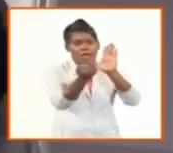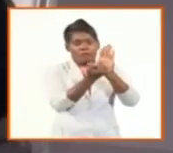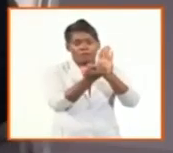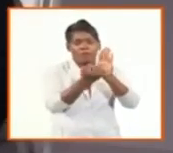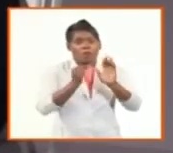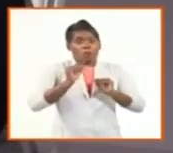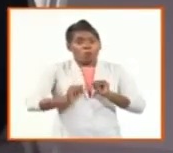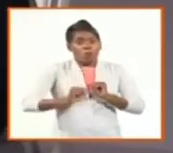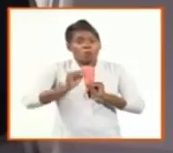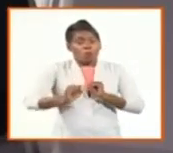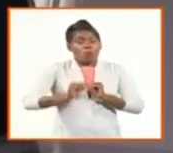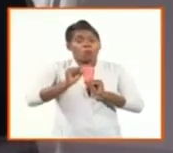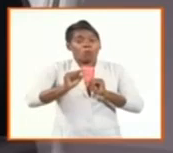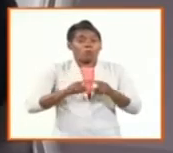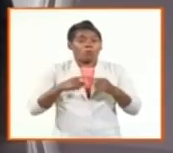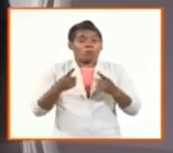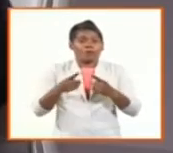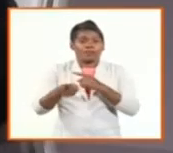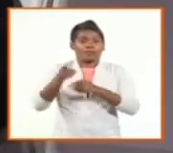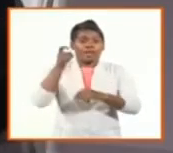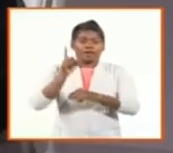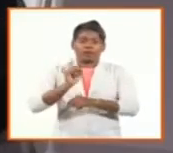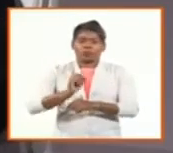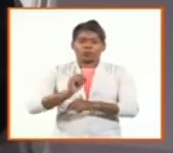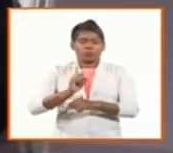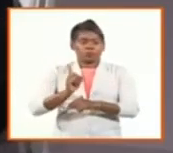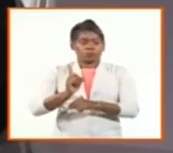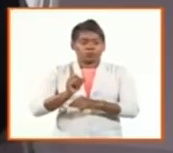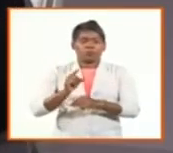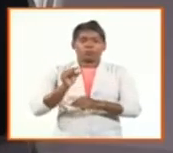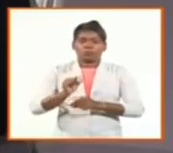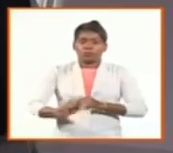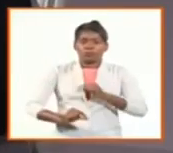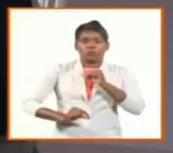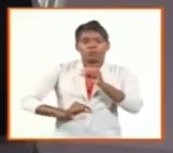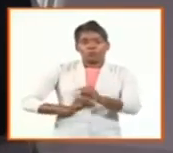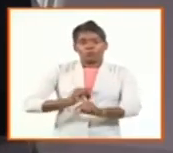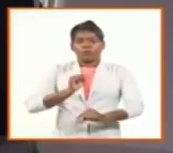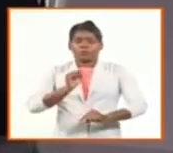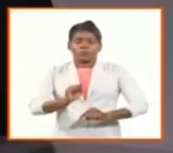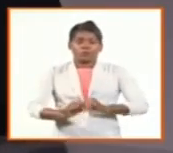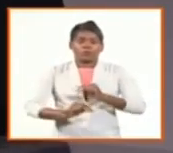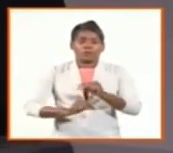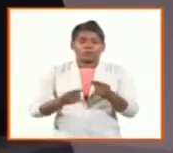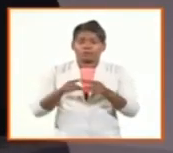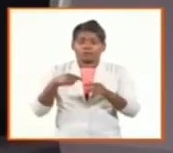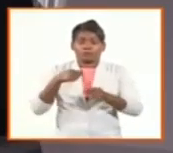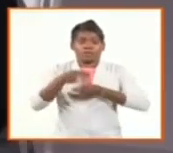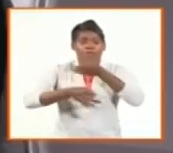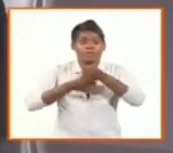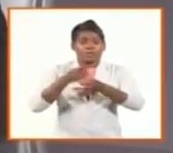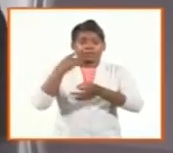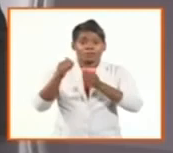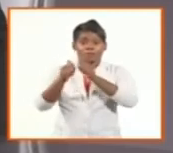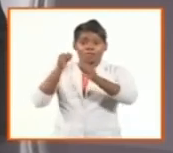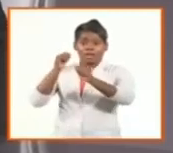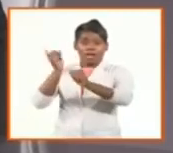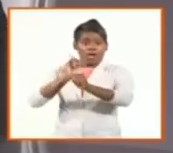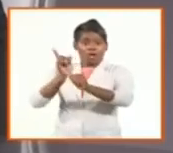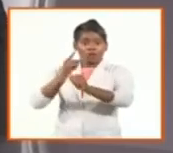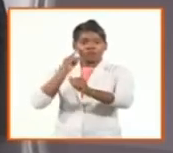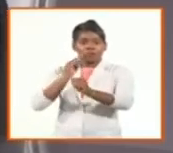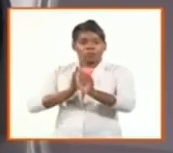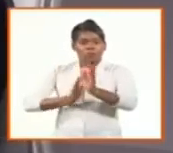poco a poco, gradualmente, dando mayores niveles de actividad. Pero lo que quiero trasladar es que no vamos para atrás. O sea, estás comparando enero